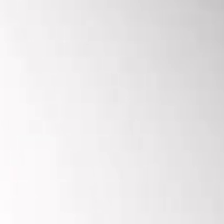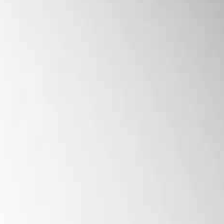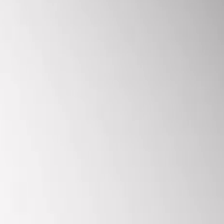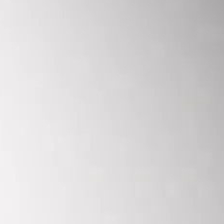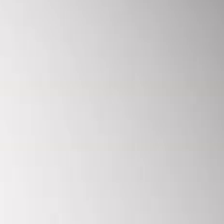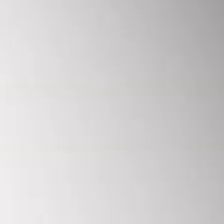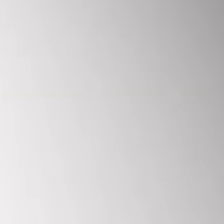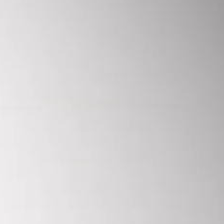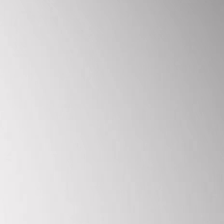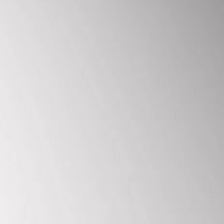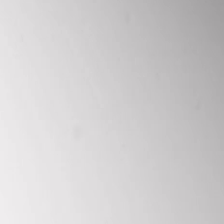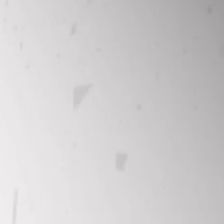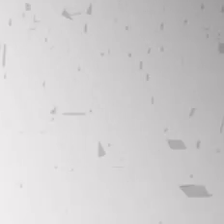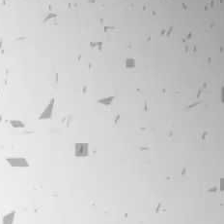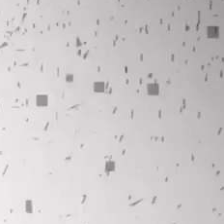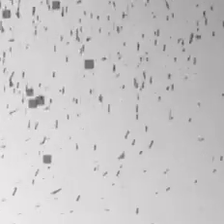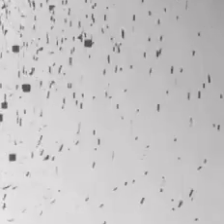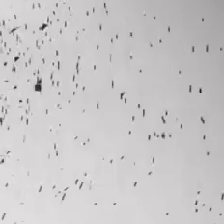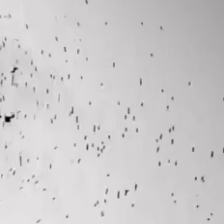ustedes al